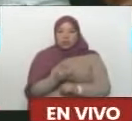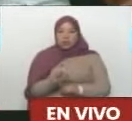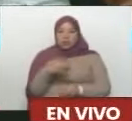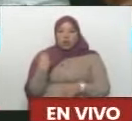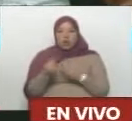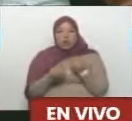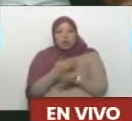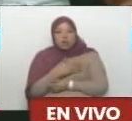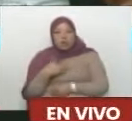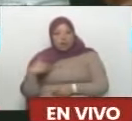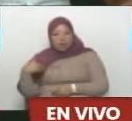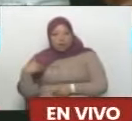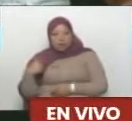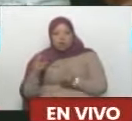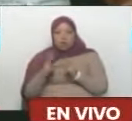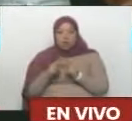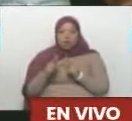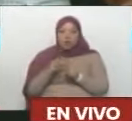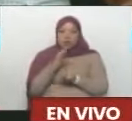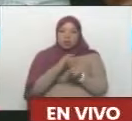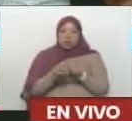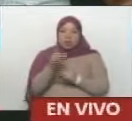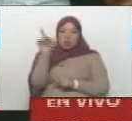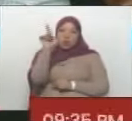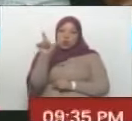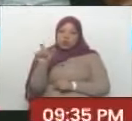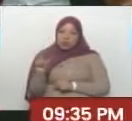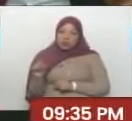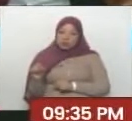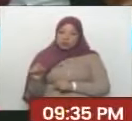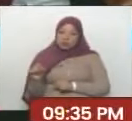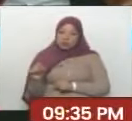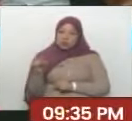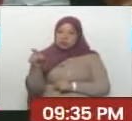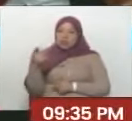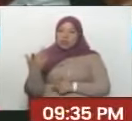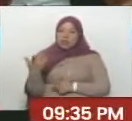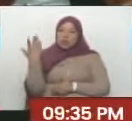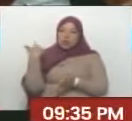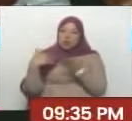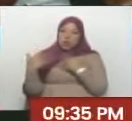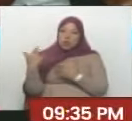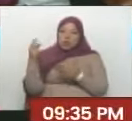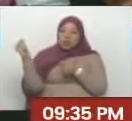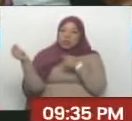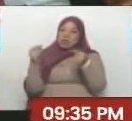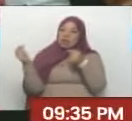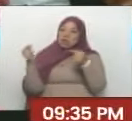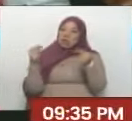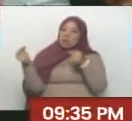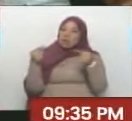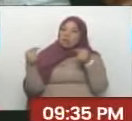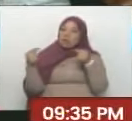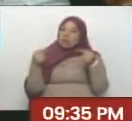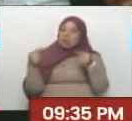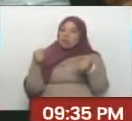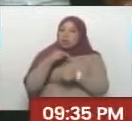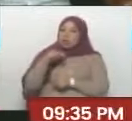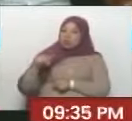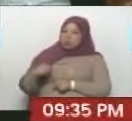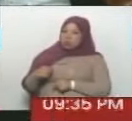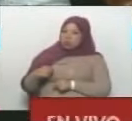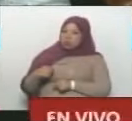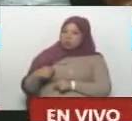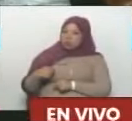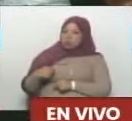¿Cómo quisiera haber conocido la cultura de Guyana, esa que estamos debatiendo y combatiendo como nuestra?